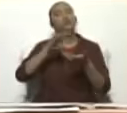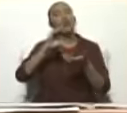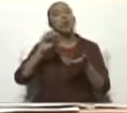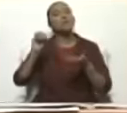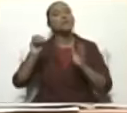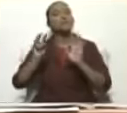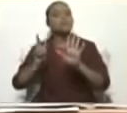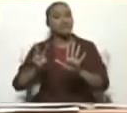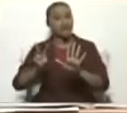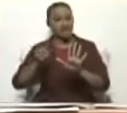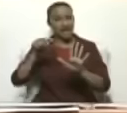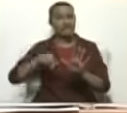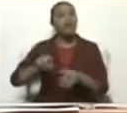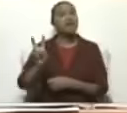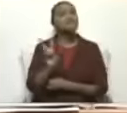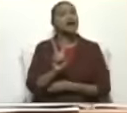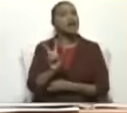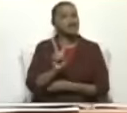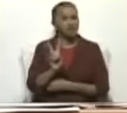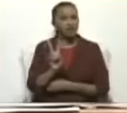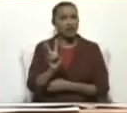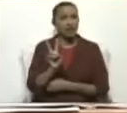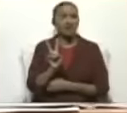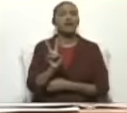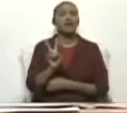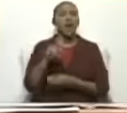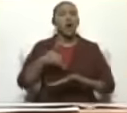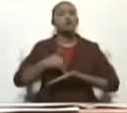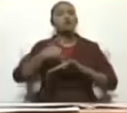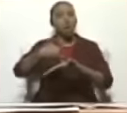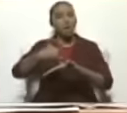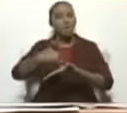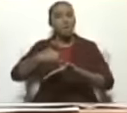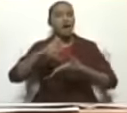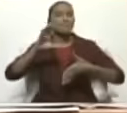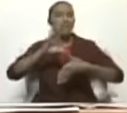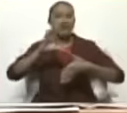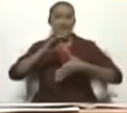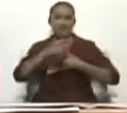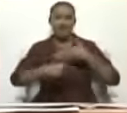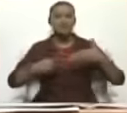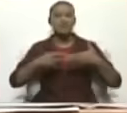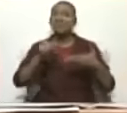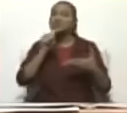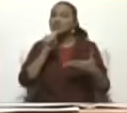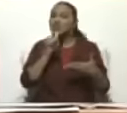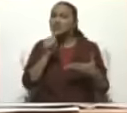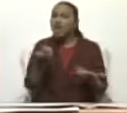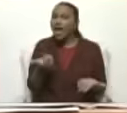2007 se hizo la Copa América. ¿Quién la trajo a Venezuela? Chávez.